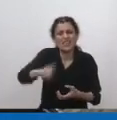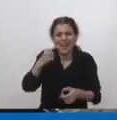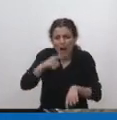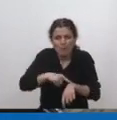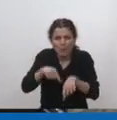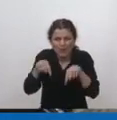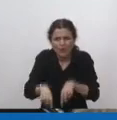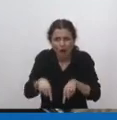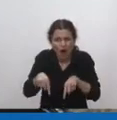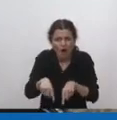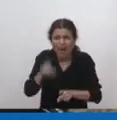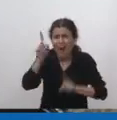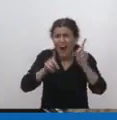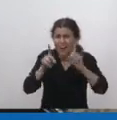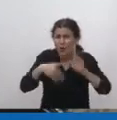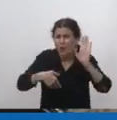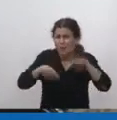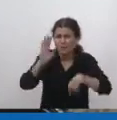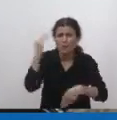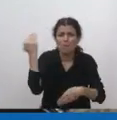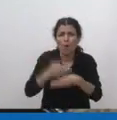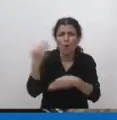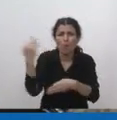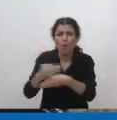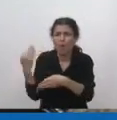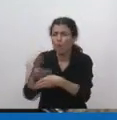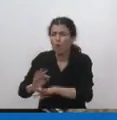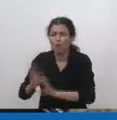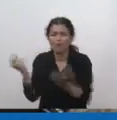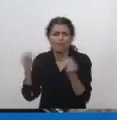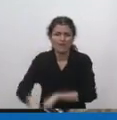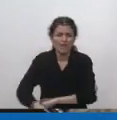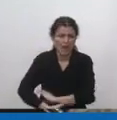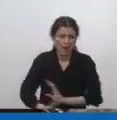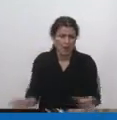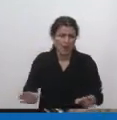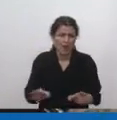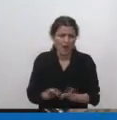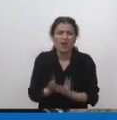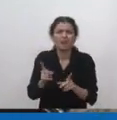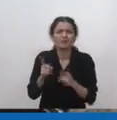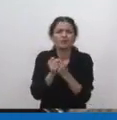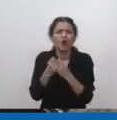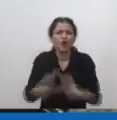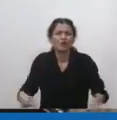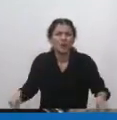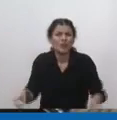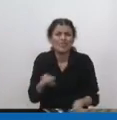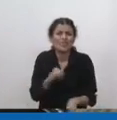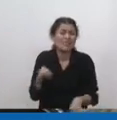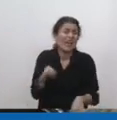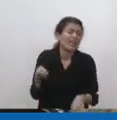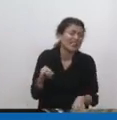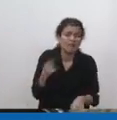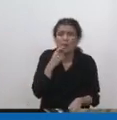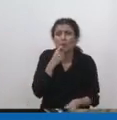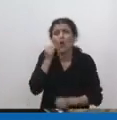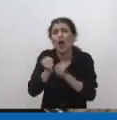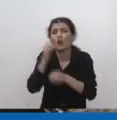están cerrando y sufriendo consecuencias nefastas con despidos